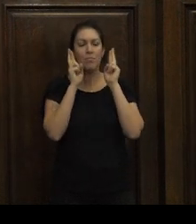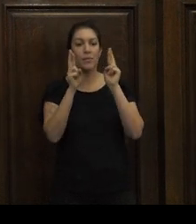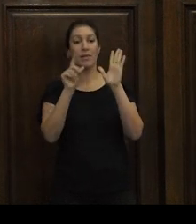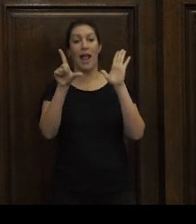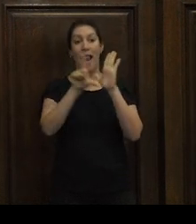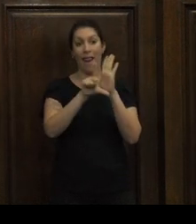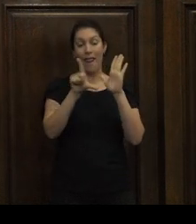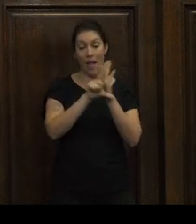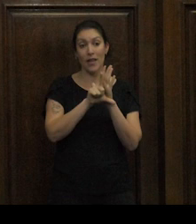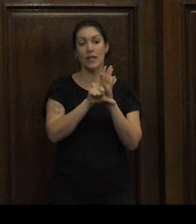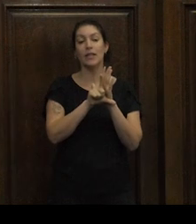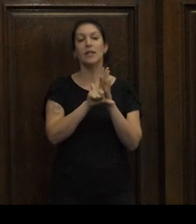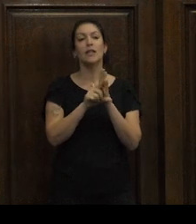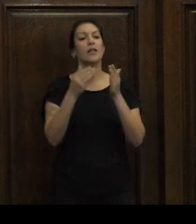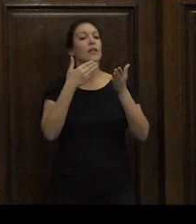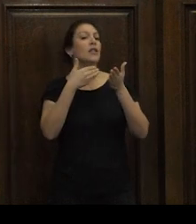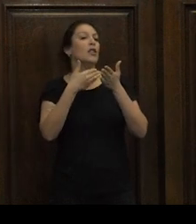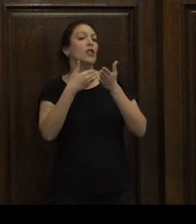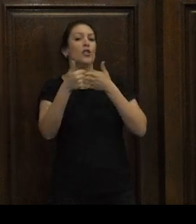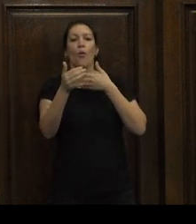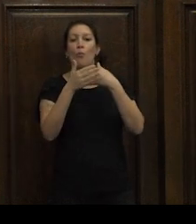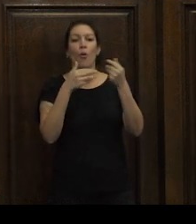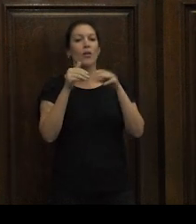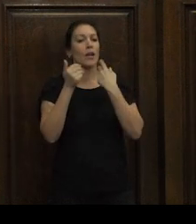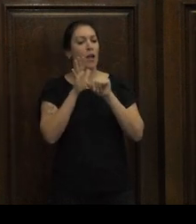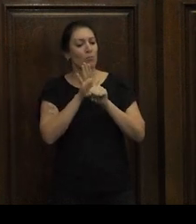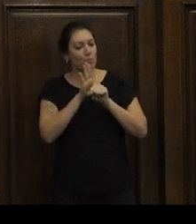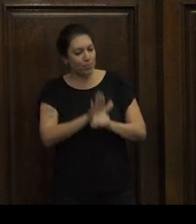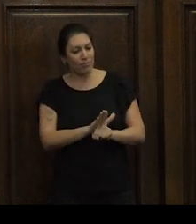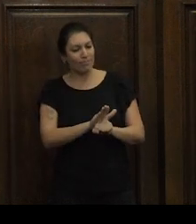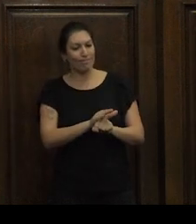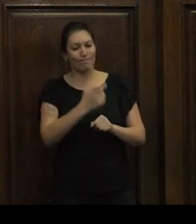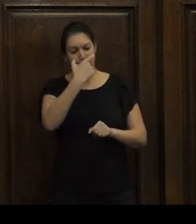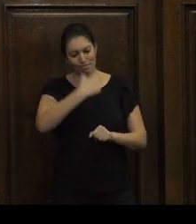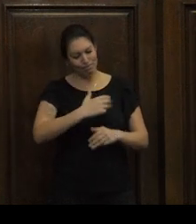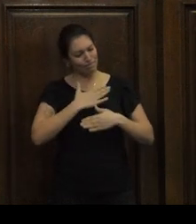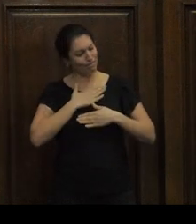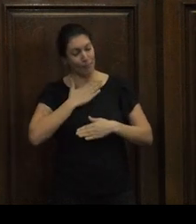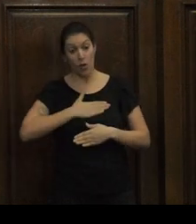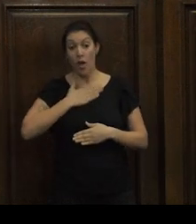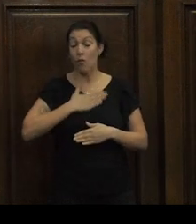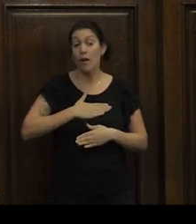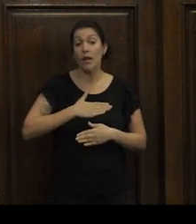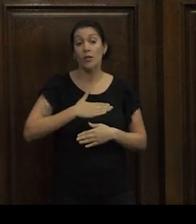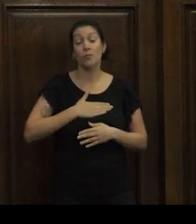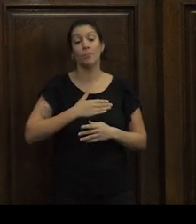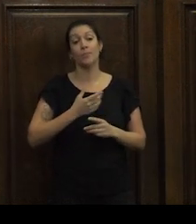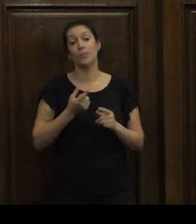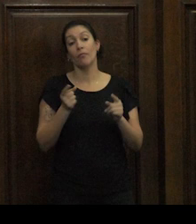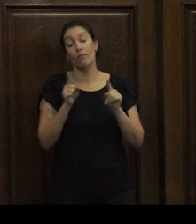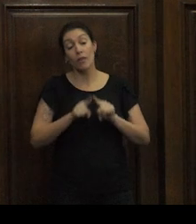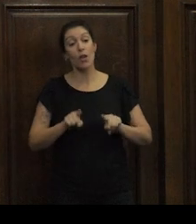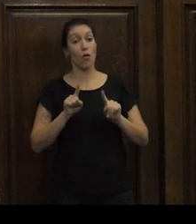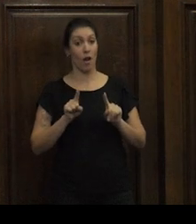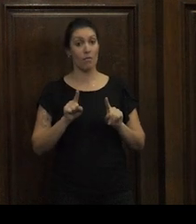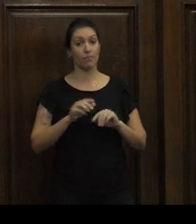civilización, por más malestar que esa represión pudiera causarles, ¿no? Había que hacerlo, usted